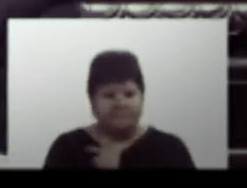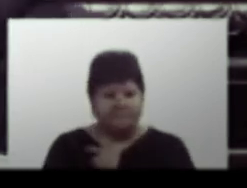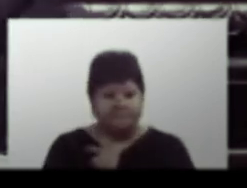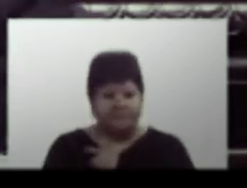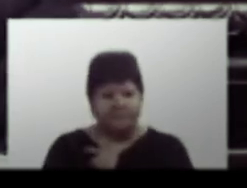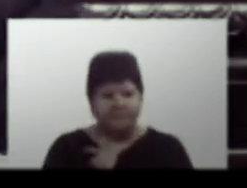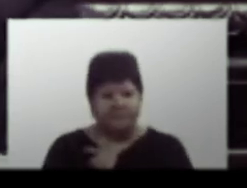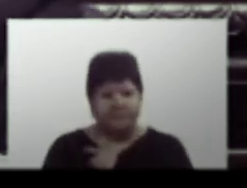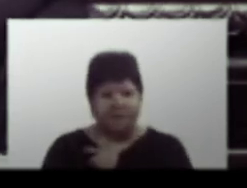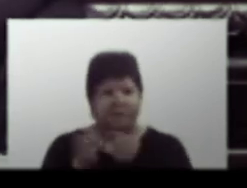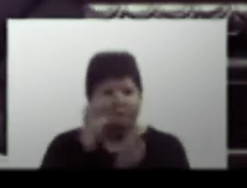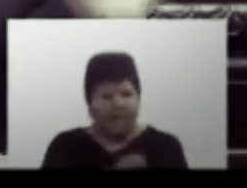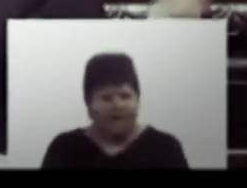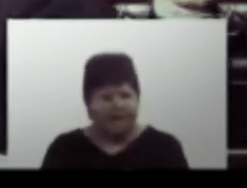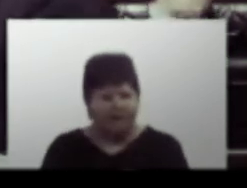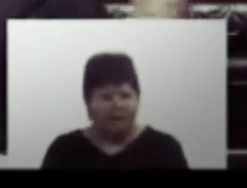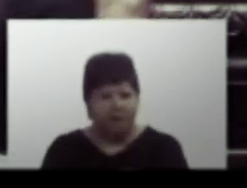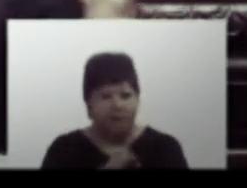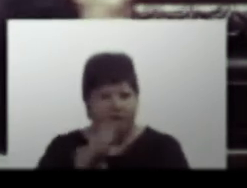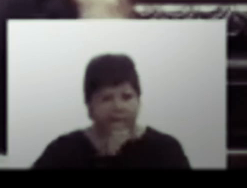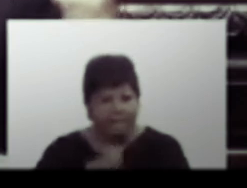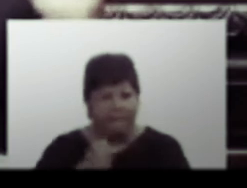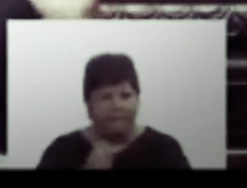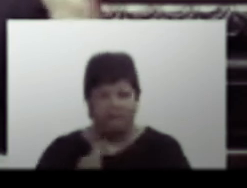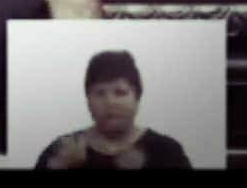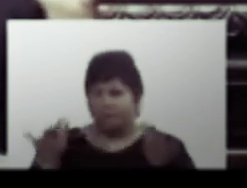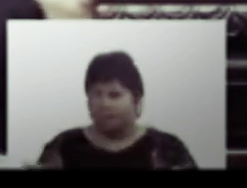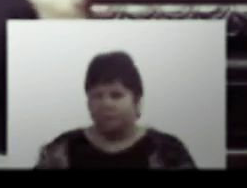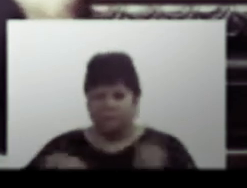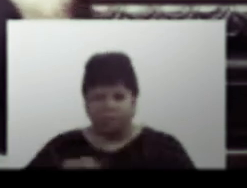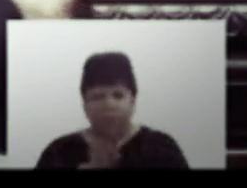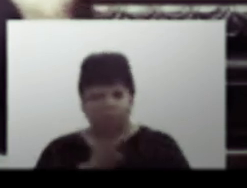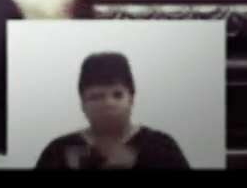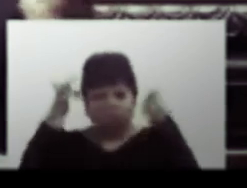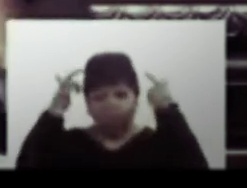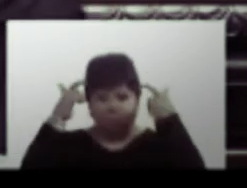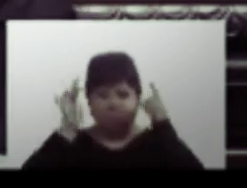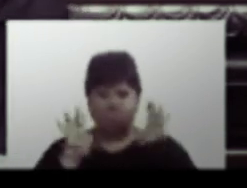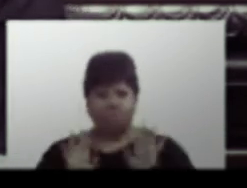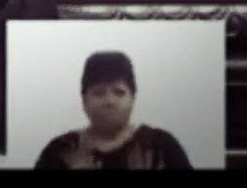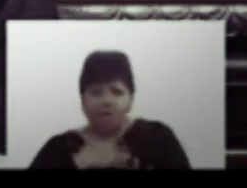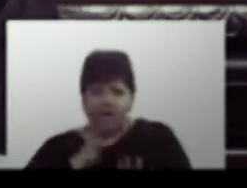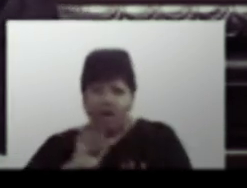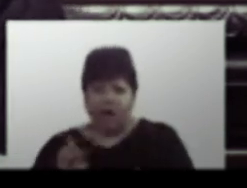se lo puede penar con prisión y penitenciaría, y nosotros tenemos coronita.